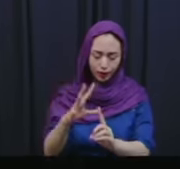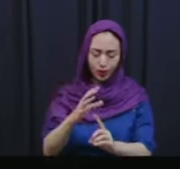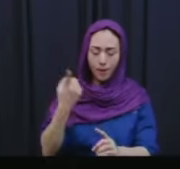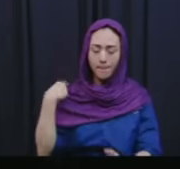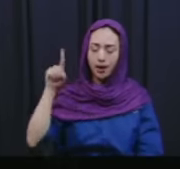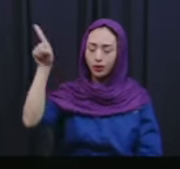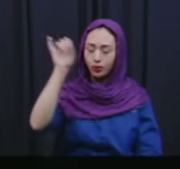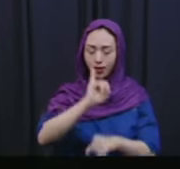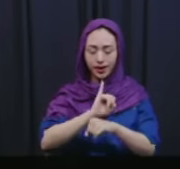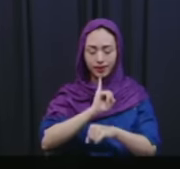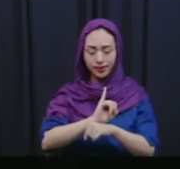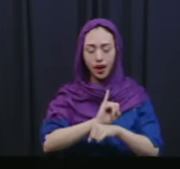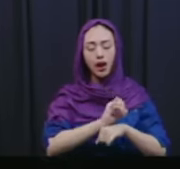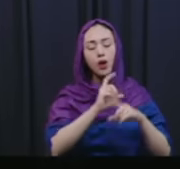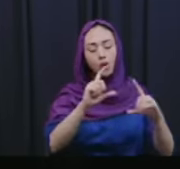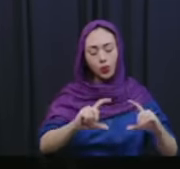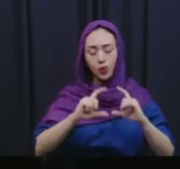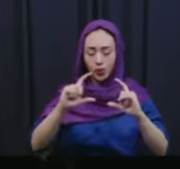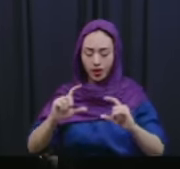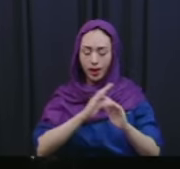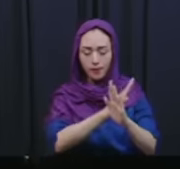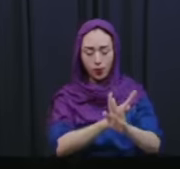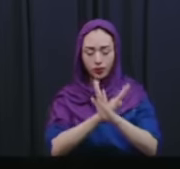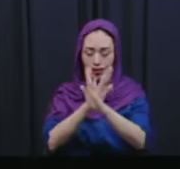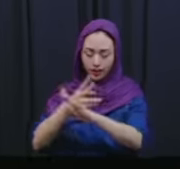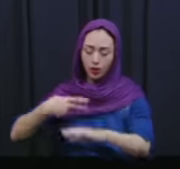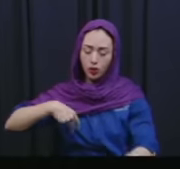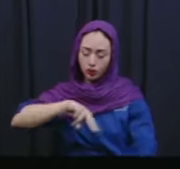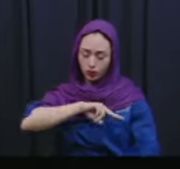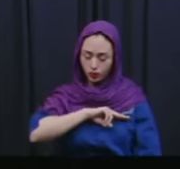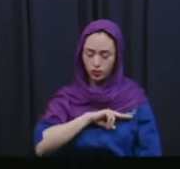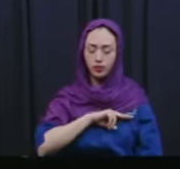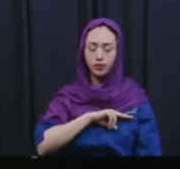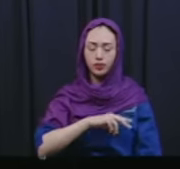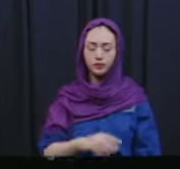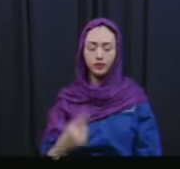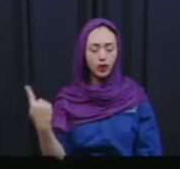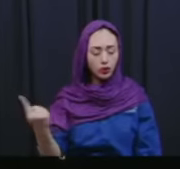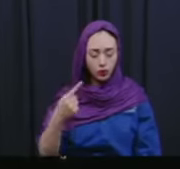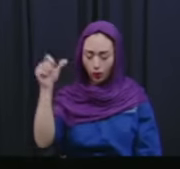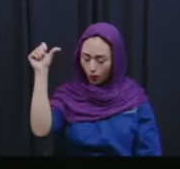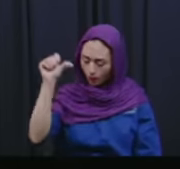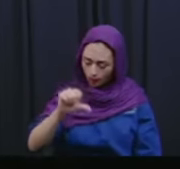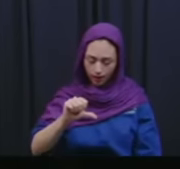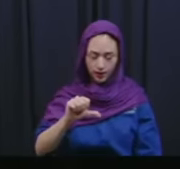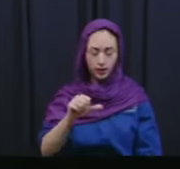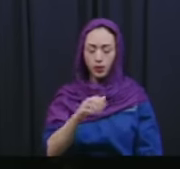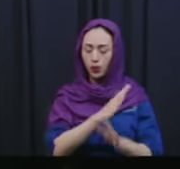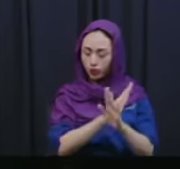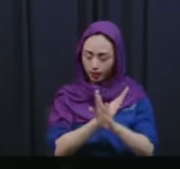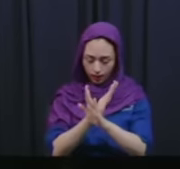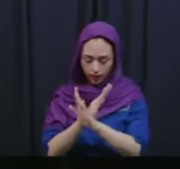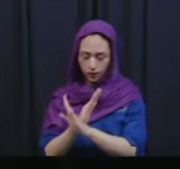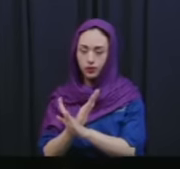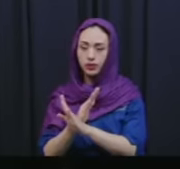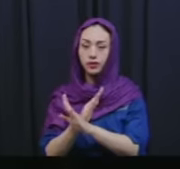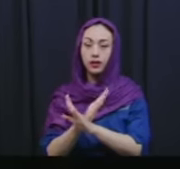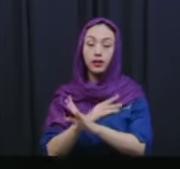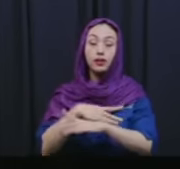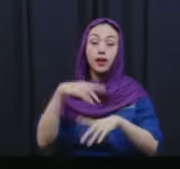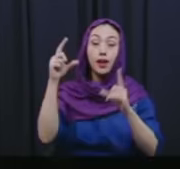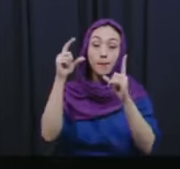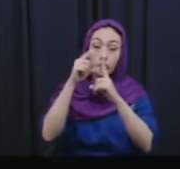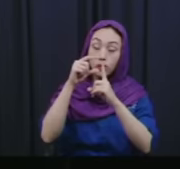Jesús cuídanos protégenos señor y guárdanos de todo mal señor y que esa palabra señor que hoy ha venido a